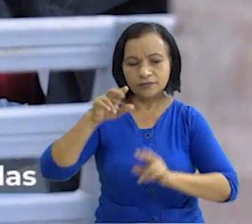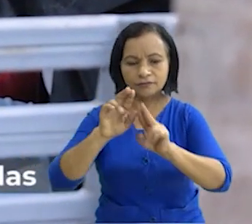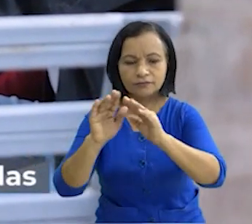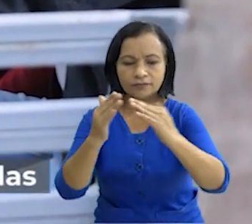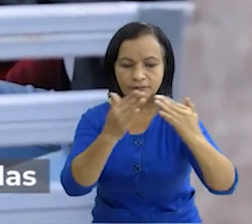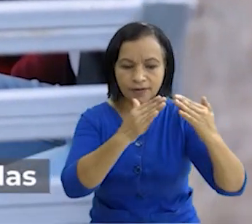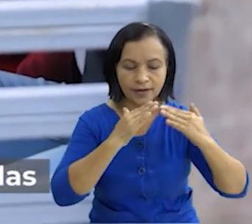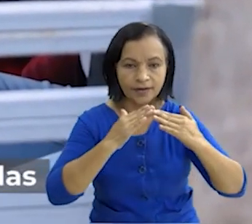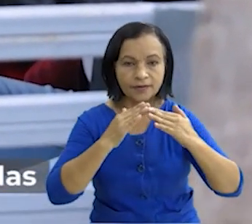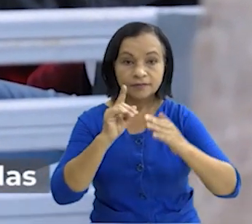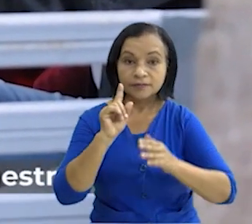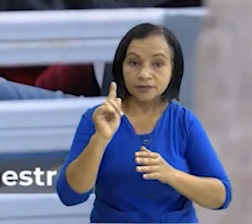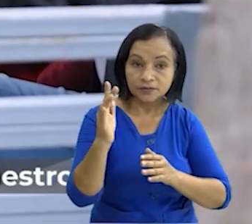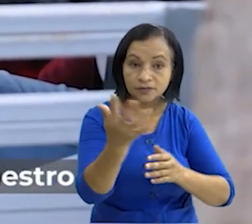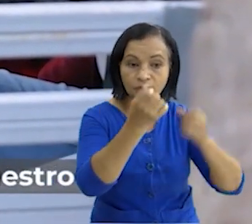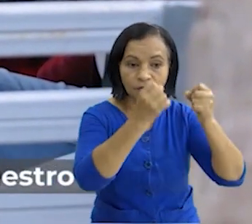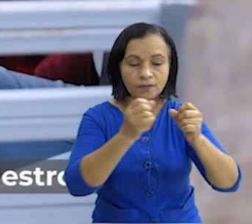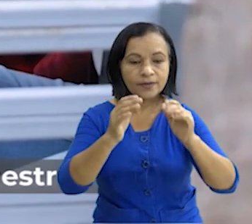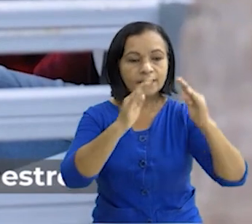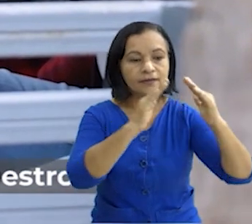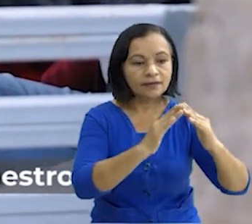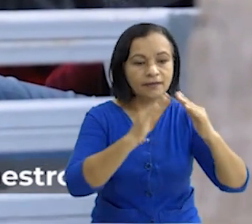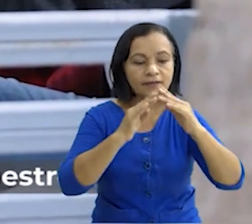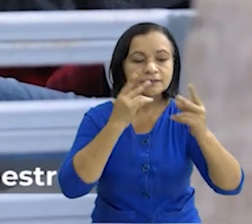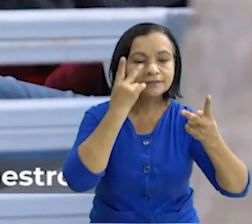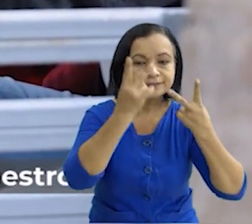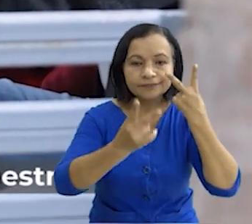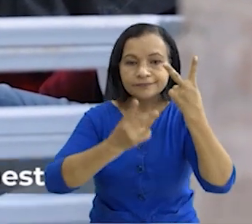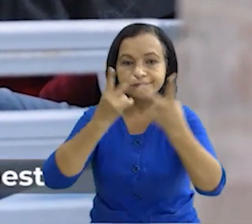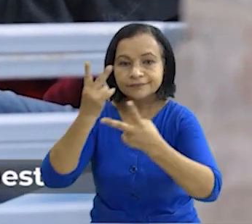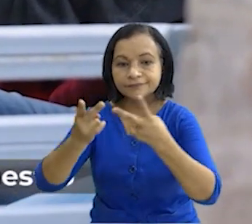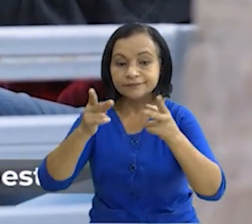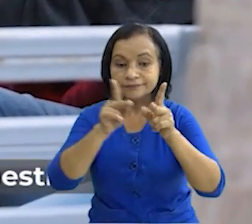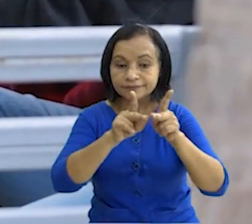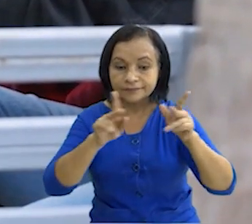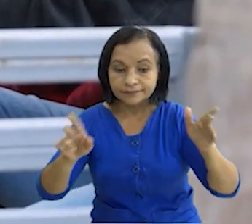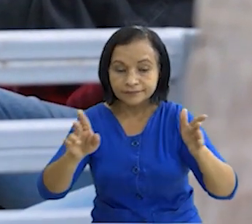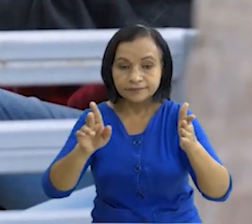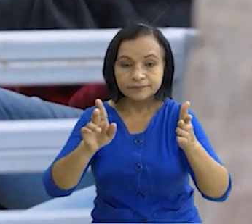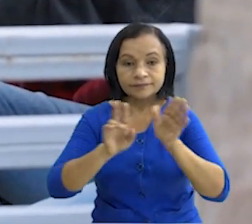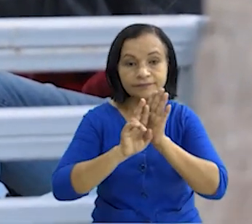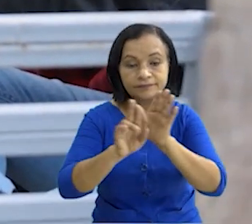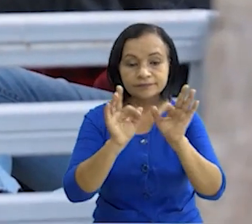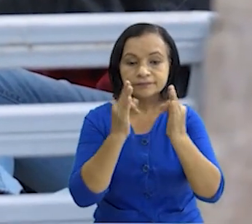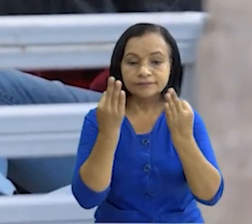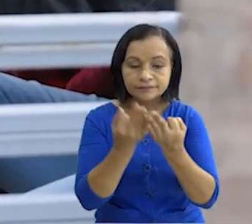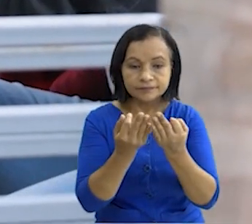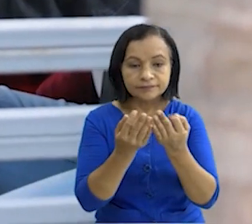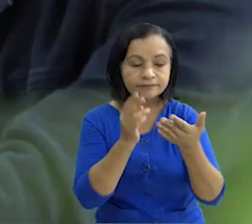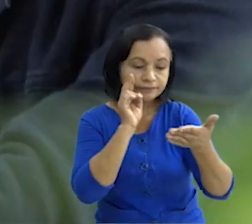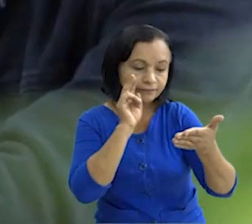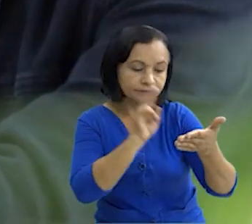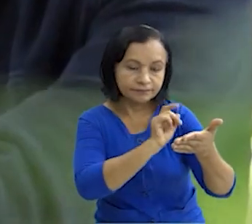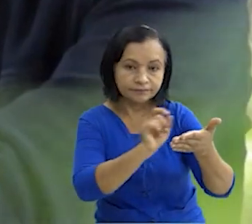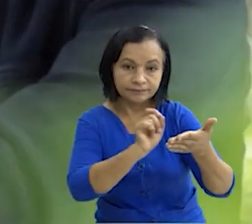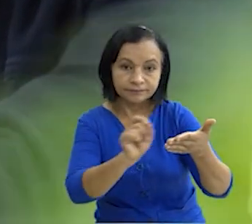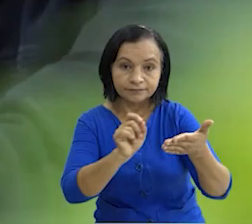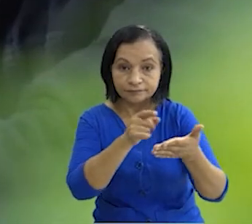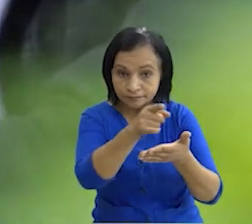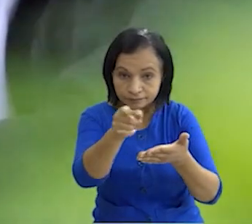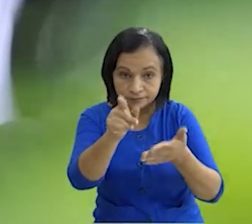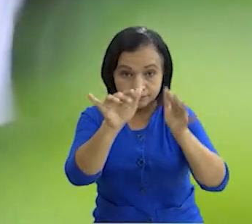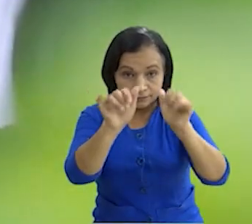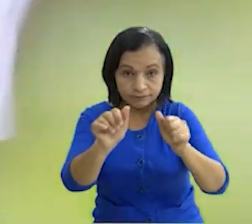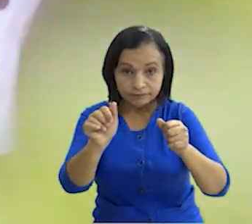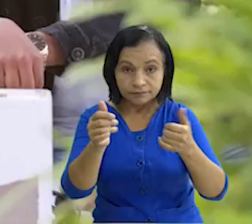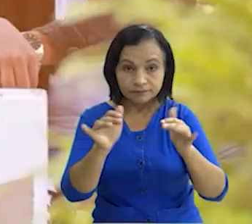se va a estar promoviendo que todos y todas vayamos casa a casa por todo el barrio para actualizar nuestro plan de respuesta familiar multiamenazas. Oye, chavalo, ¿y ustedes ya